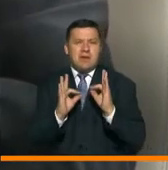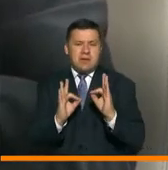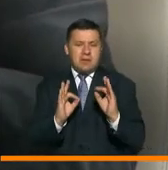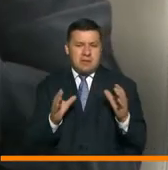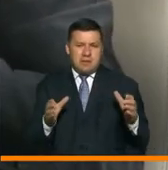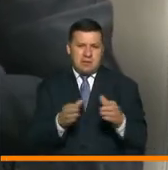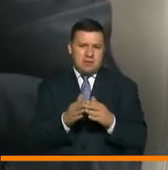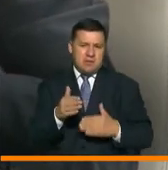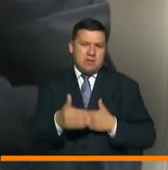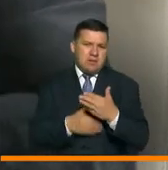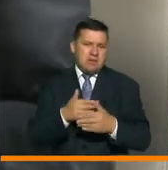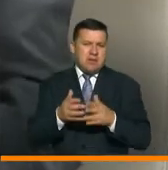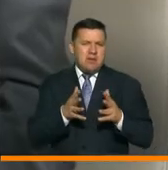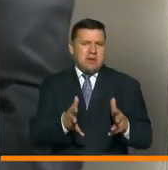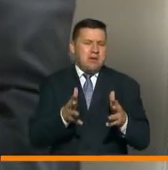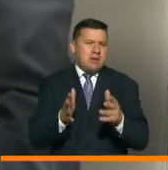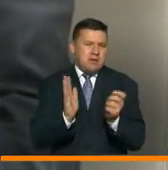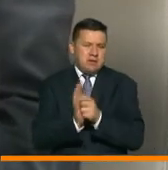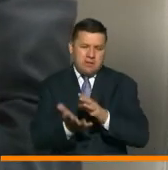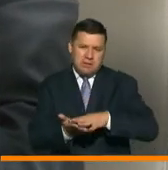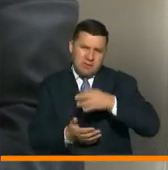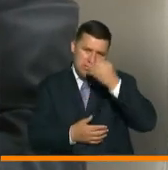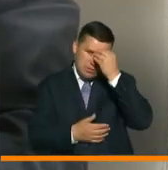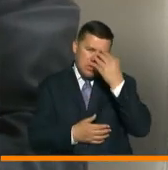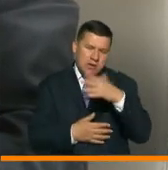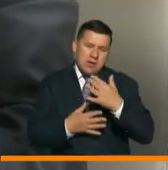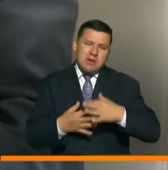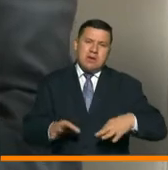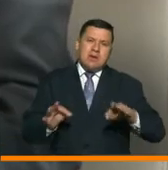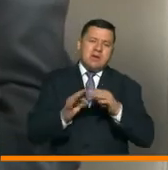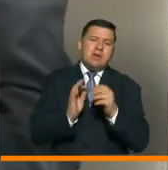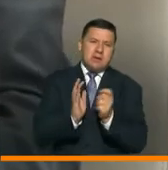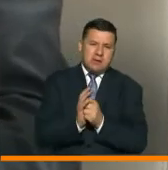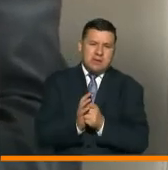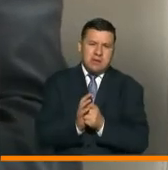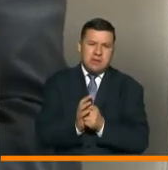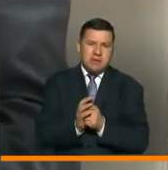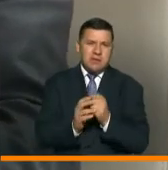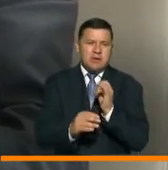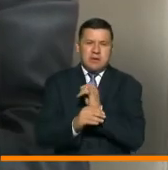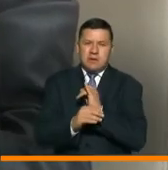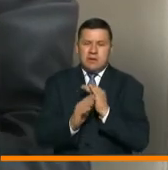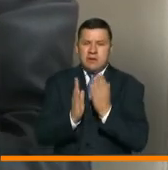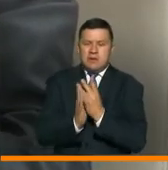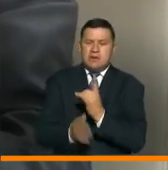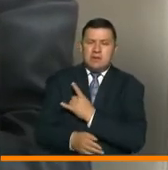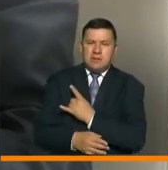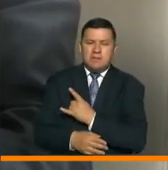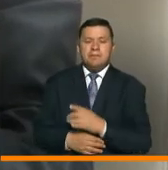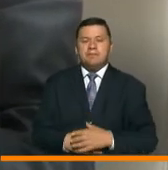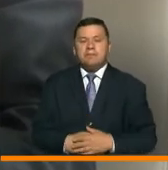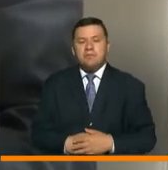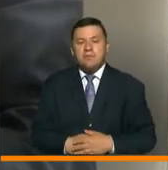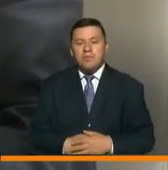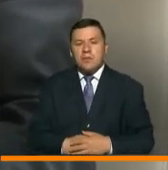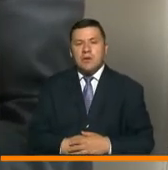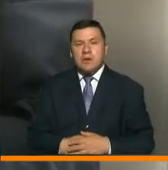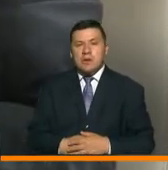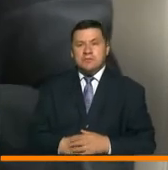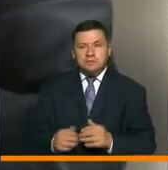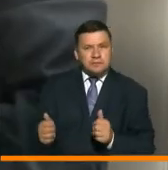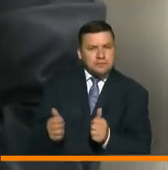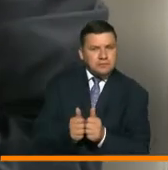calidad en ese proceso de enseñanza y aprendizaje tan importante para las instituciones de educación superior.